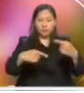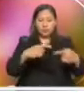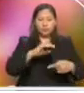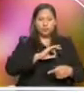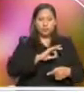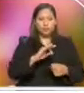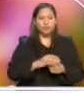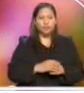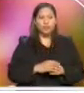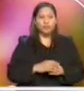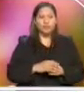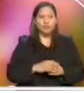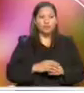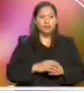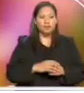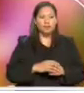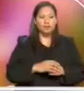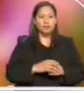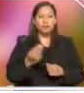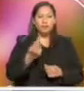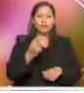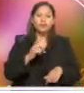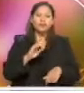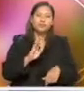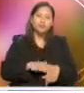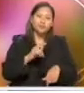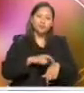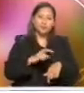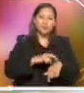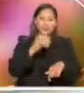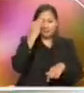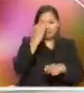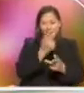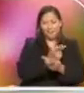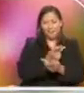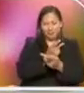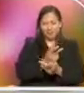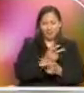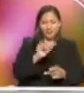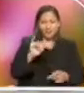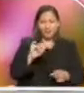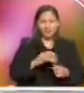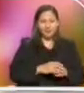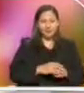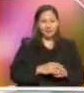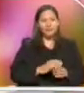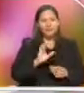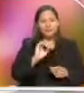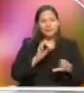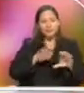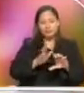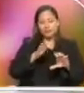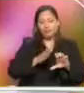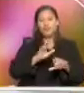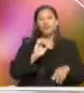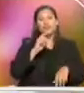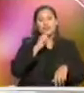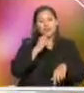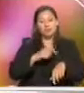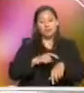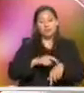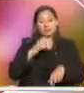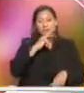así. Muy bien. Requiere un poquito más de Sí, paciencia. un poquito, exacto, bastantito más de paciencia. Si hay Y sí les va prisa, a quedar como